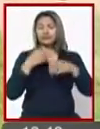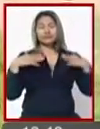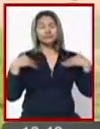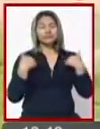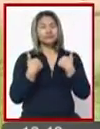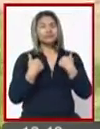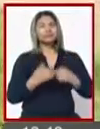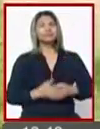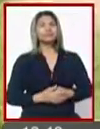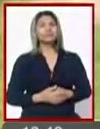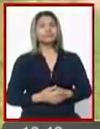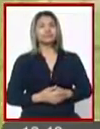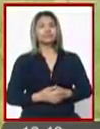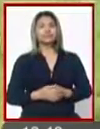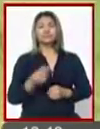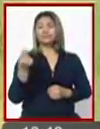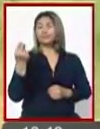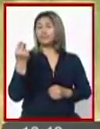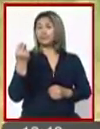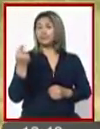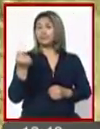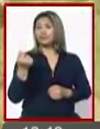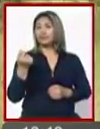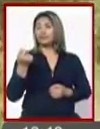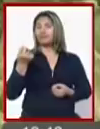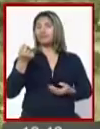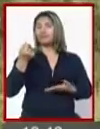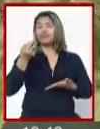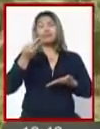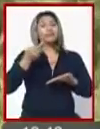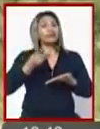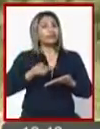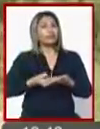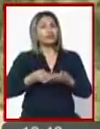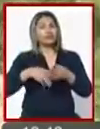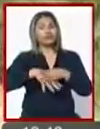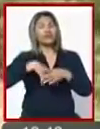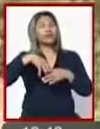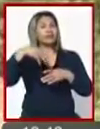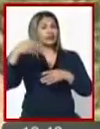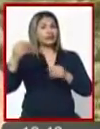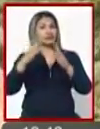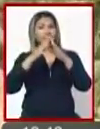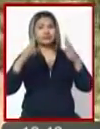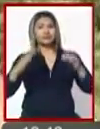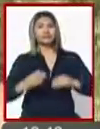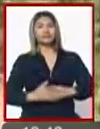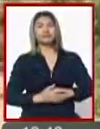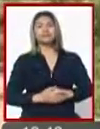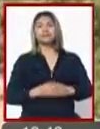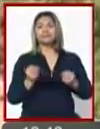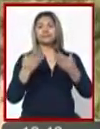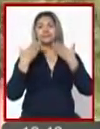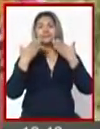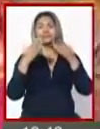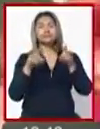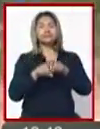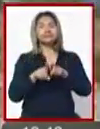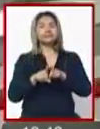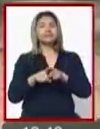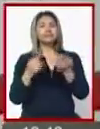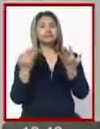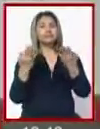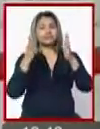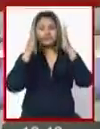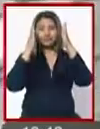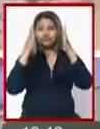y mientras que la perrita está hecha todavía, ¿no?, en los afueras de este domicilio. Muchísimas gracias, Rolis.